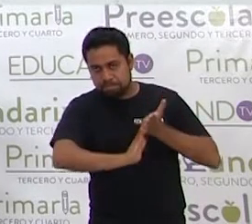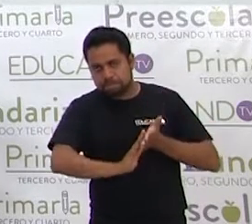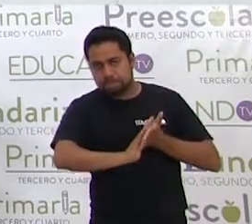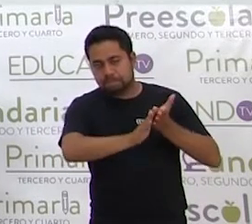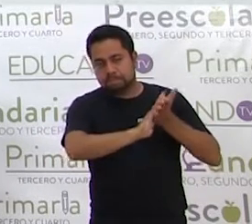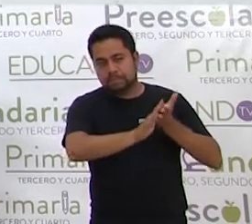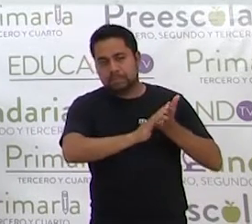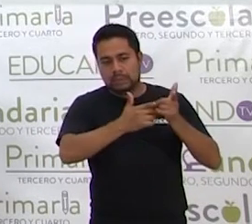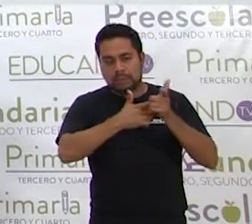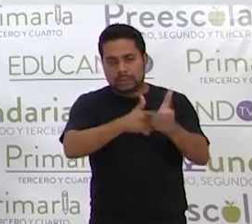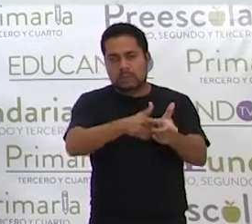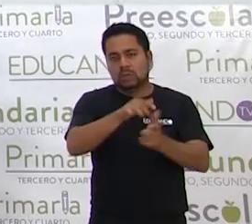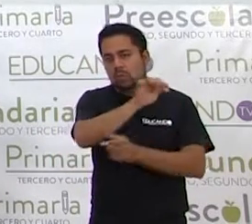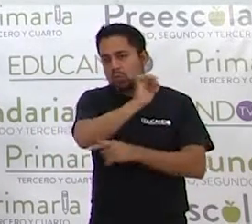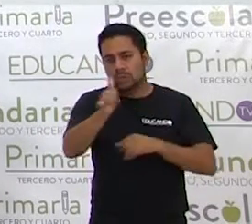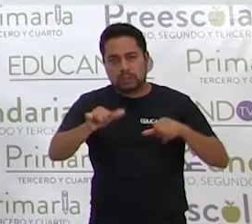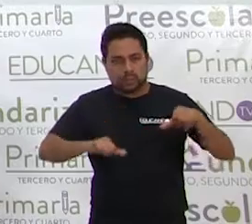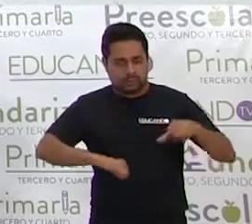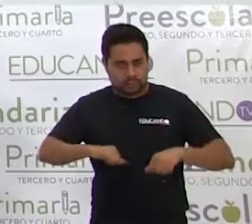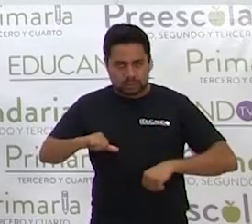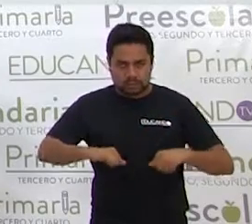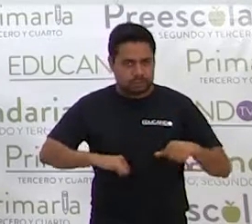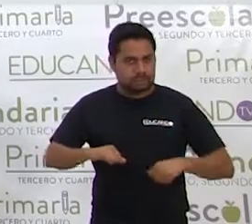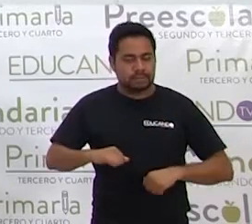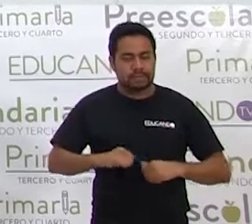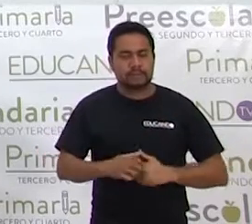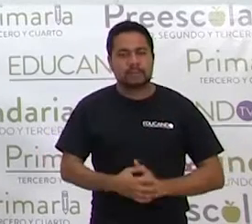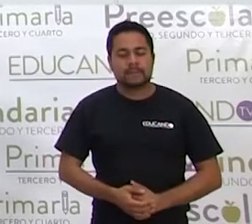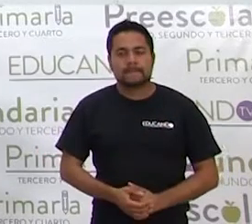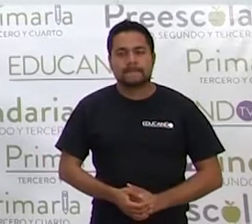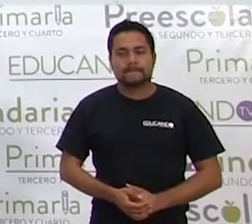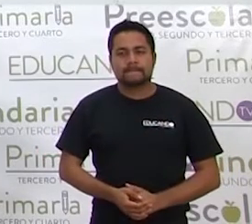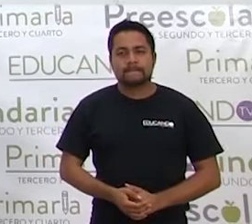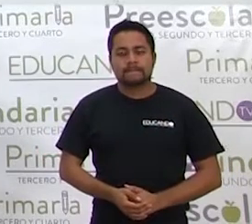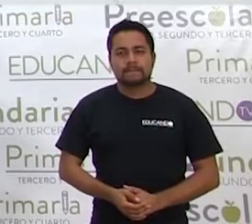el otro problema la otra ecuación